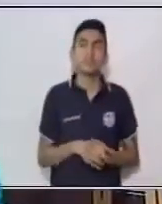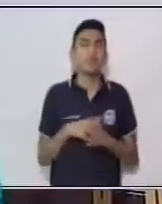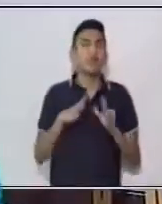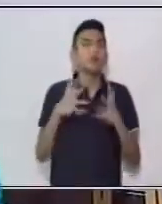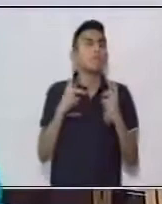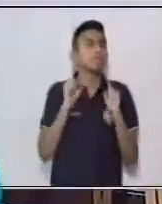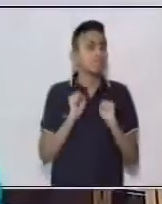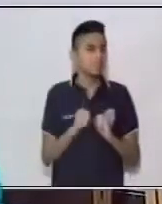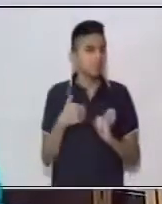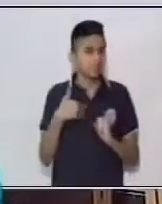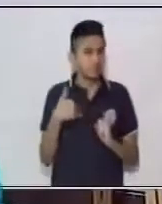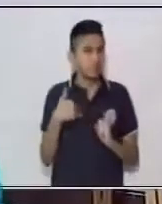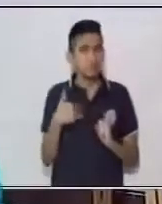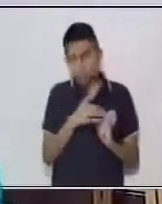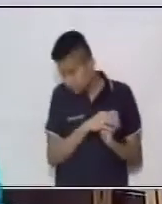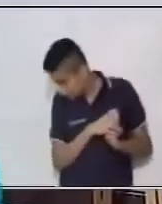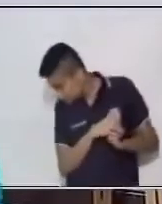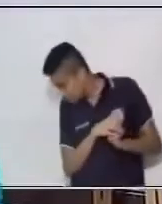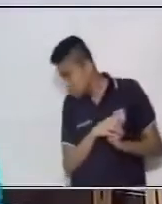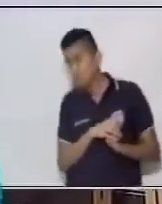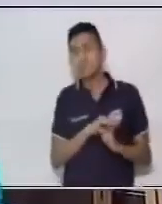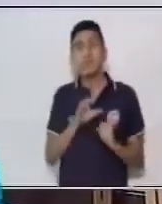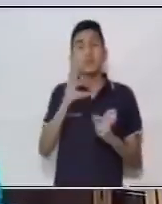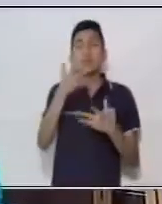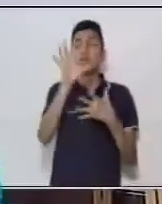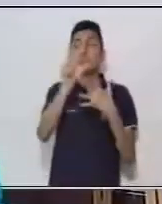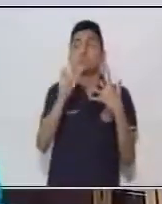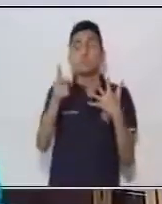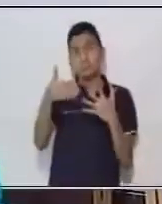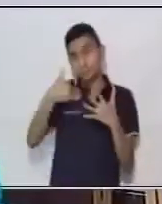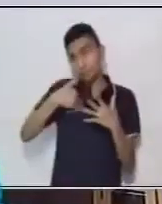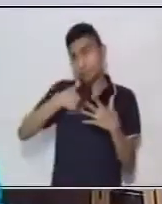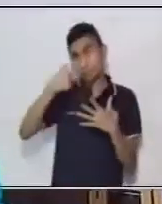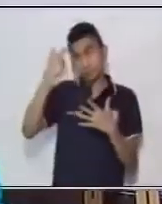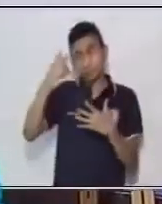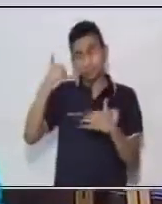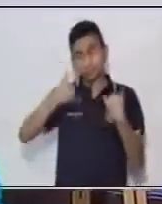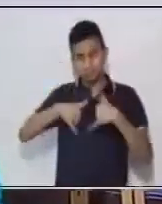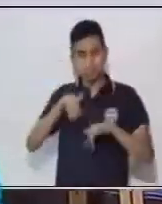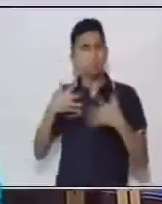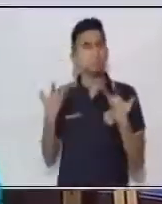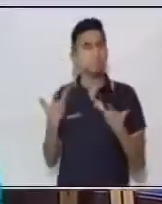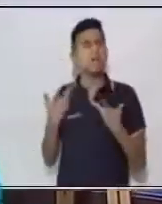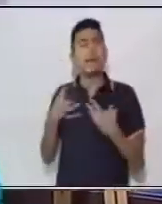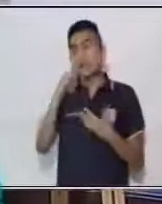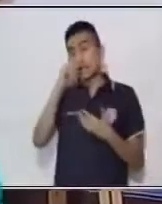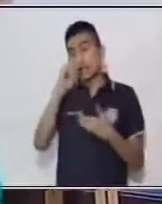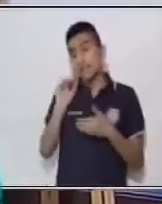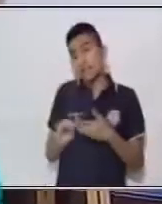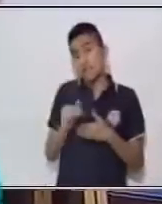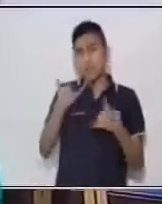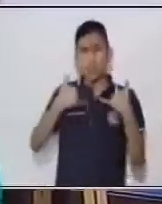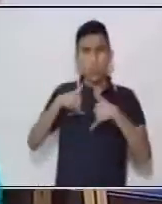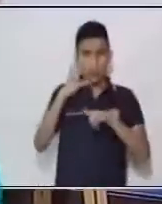podríamos poner? ¿Qué objeto podríamos poner sobre el que recae la acción de jugar? El niño juega